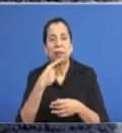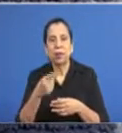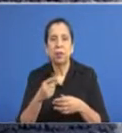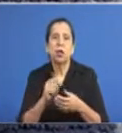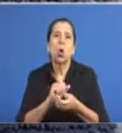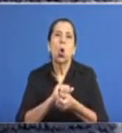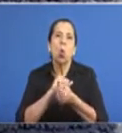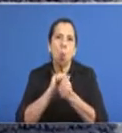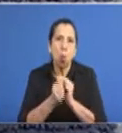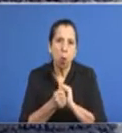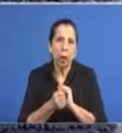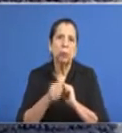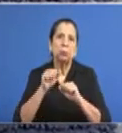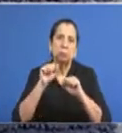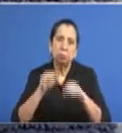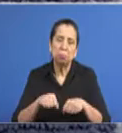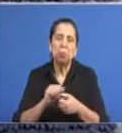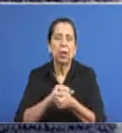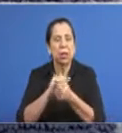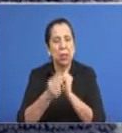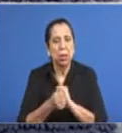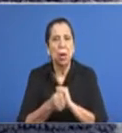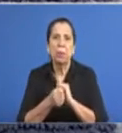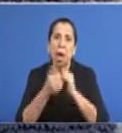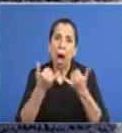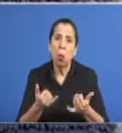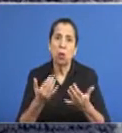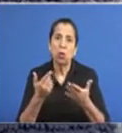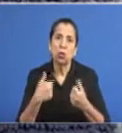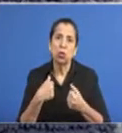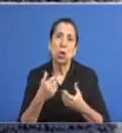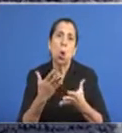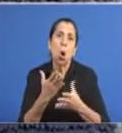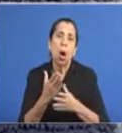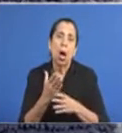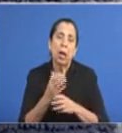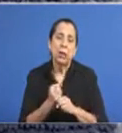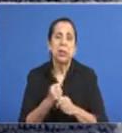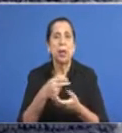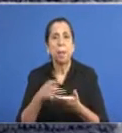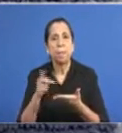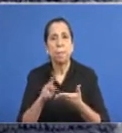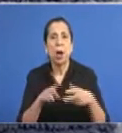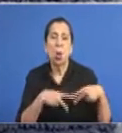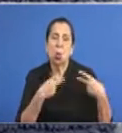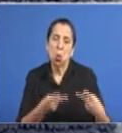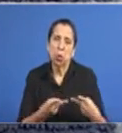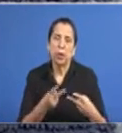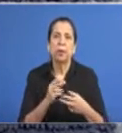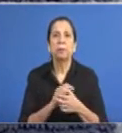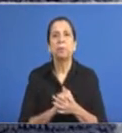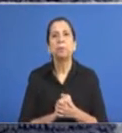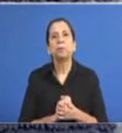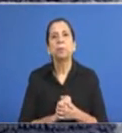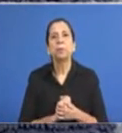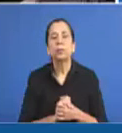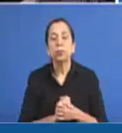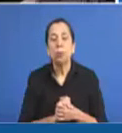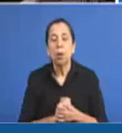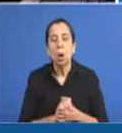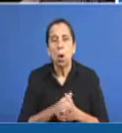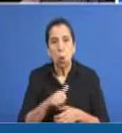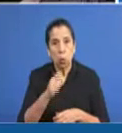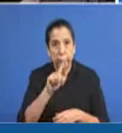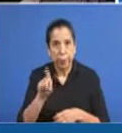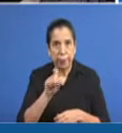tienes que ir haciendo para que tus pagos pues se puedan hacer efectivos en caso tal de que la economía de la persona pues así lo permita. Patricia,